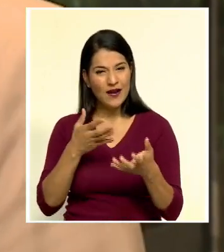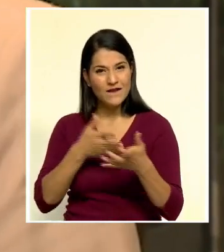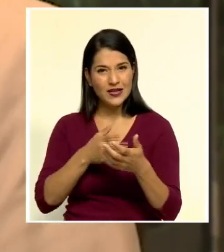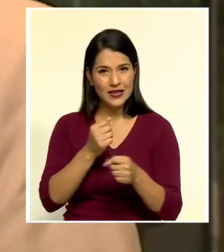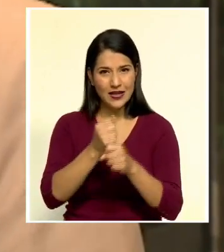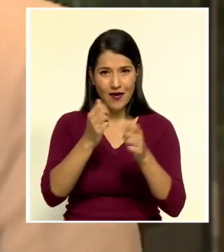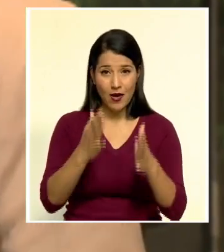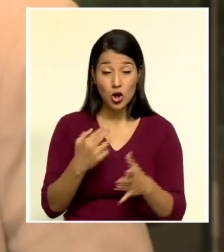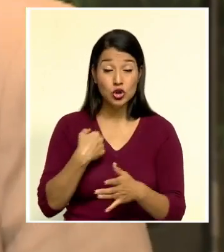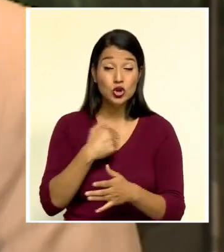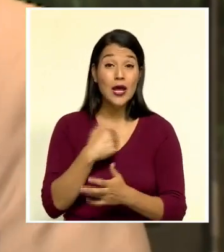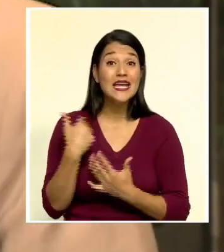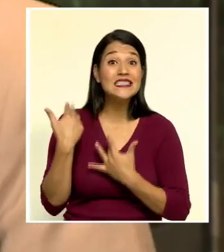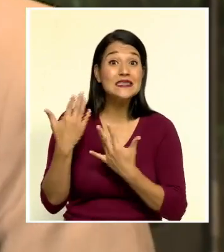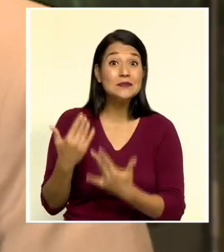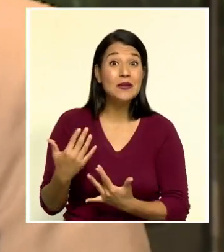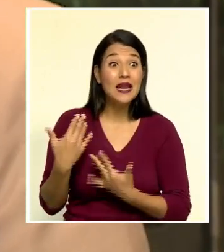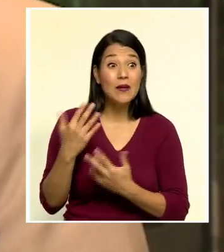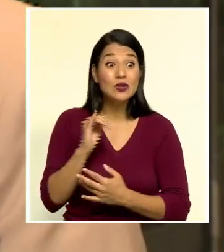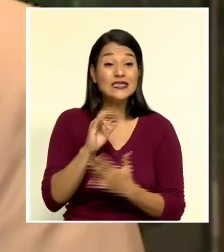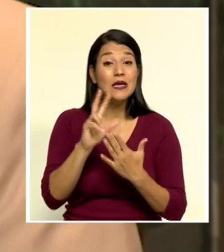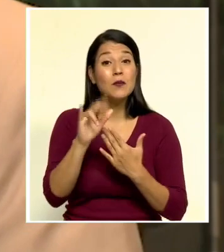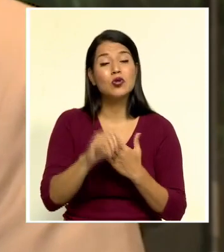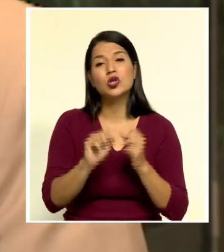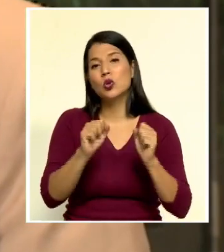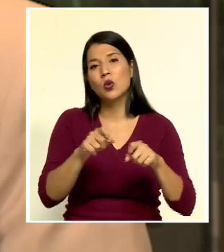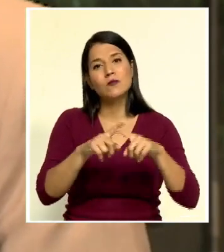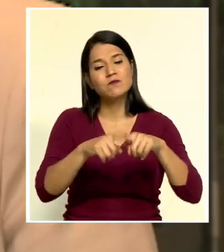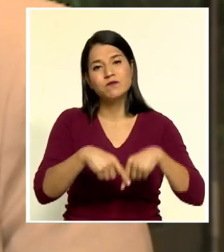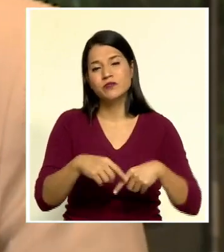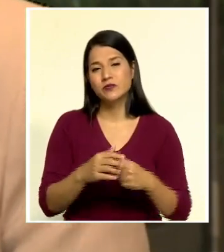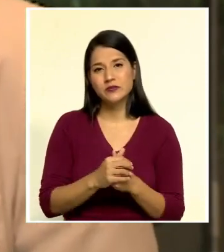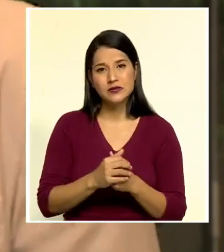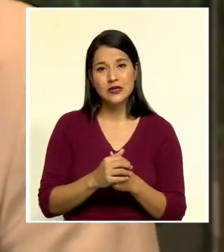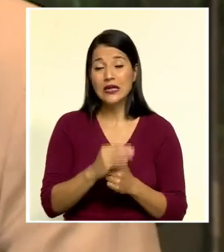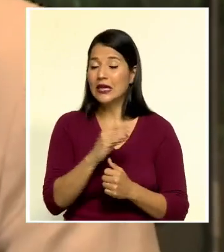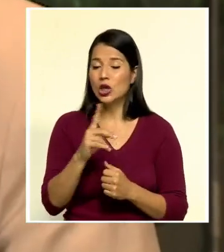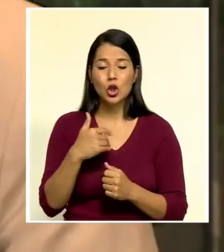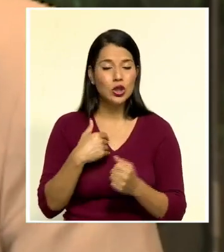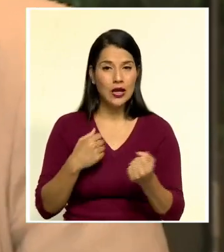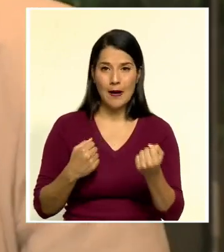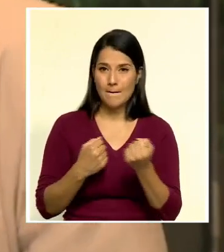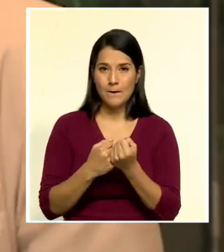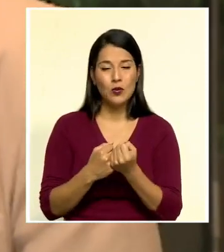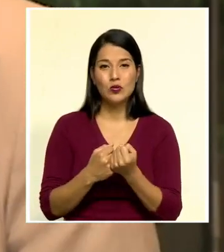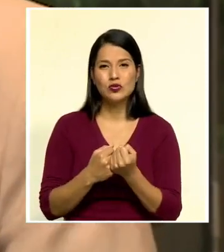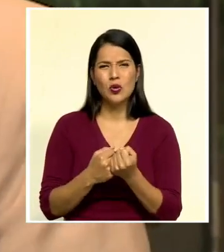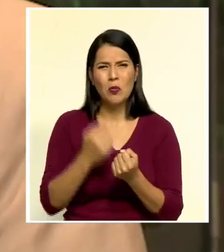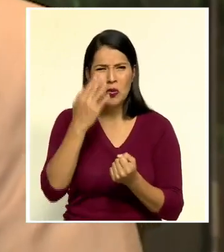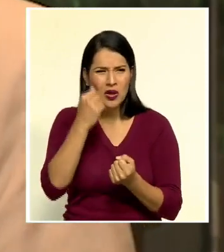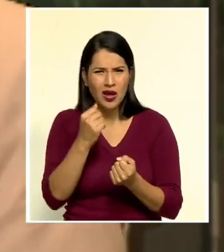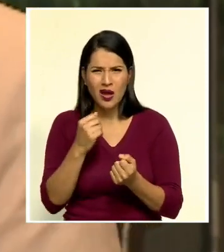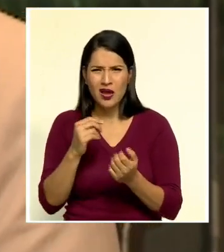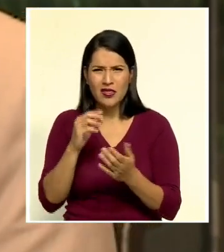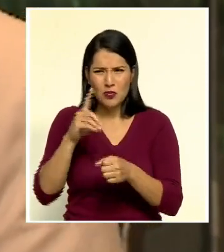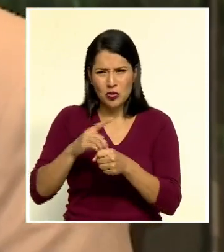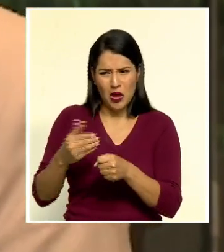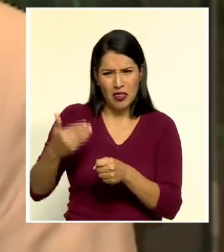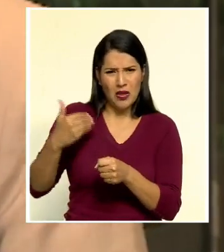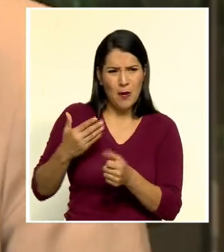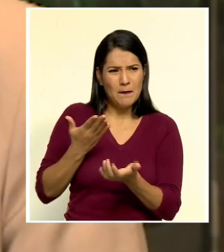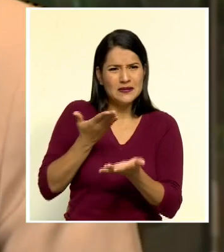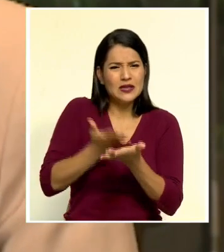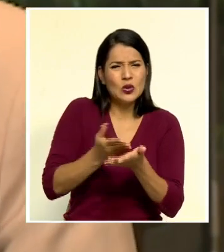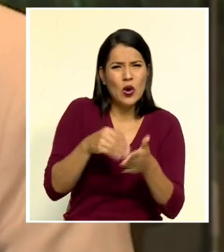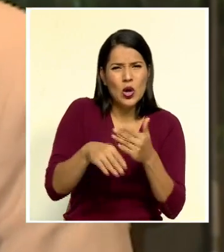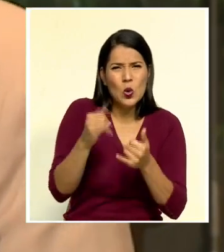que haya un cambio significativo y que este proyecto pues quede huérfano, ¿verdad? Presentado de último momento, de una forma inconsulta, casi como una venganza